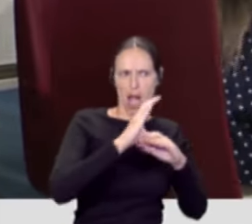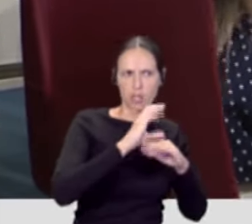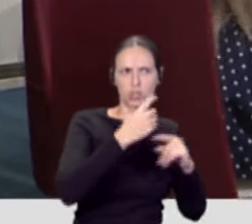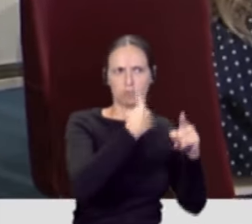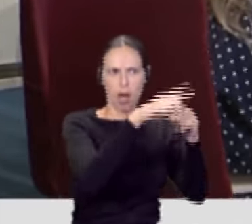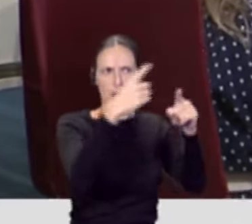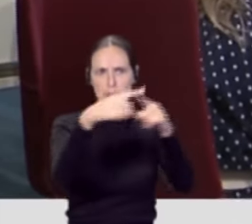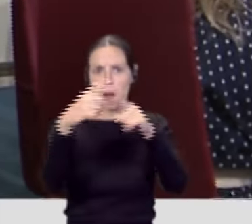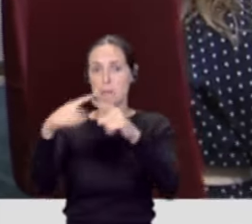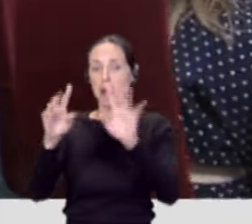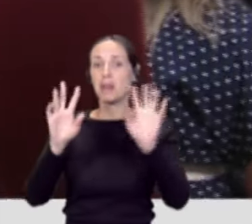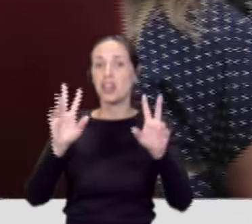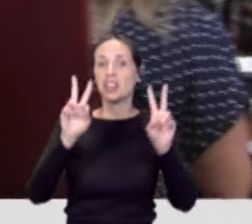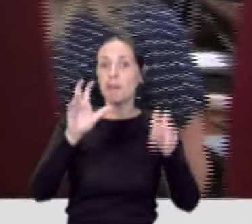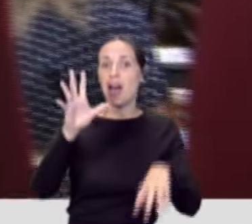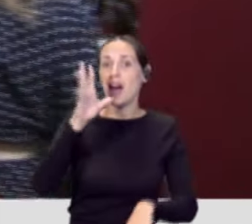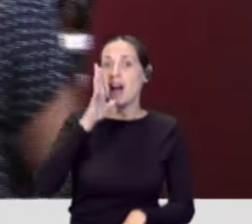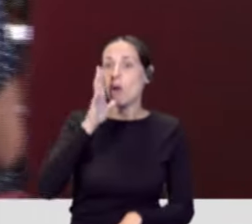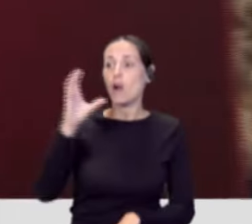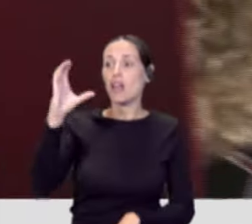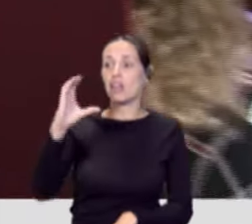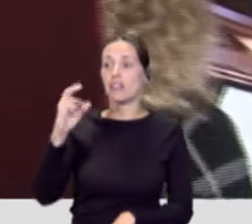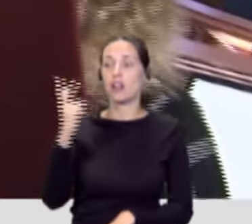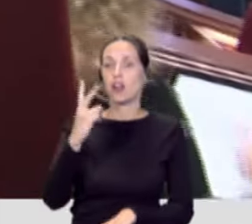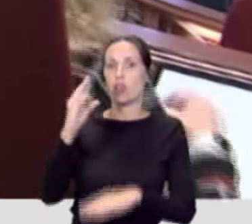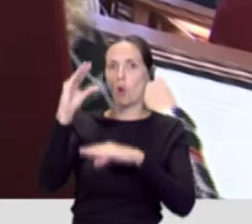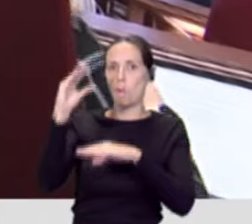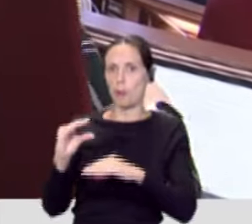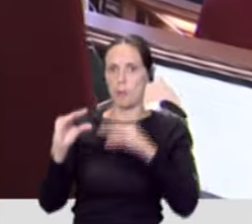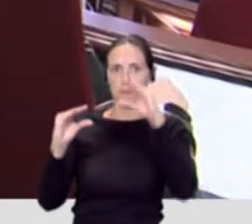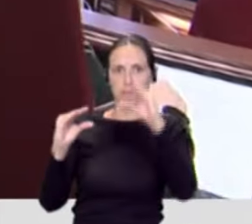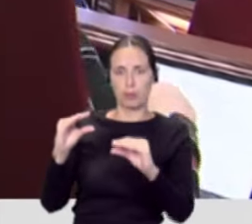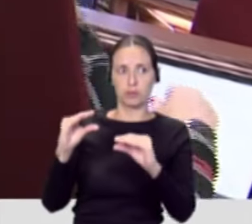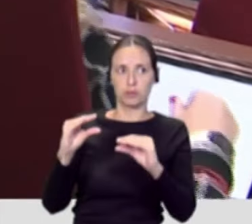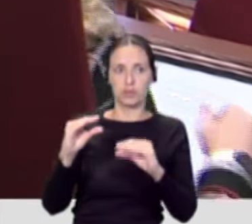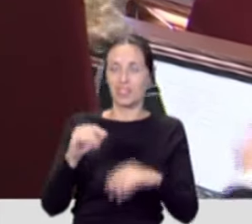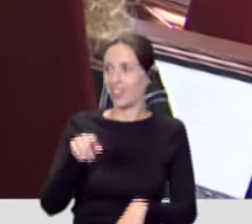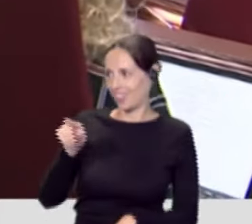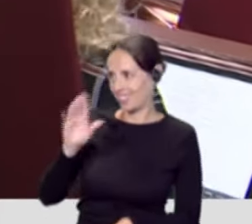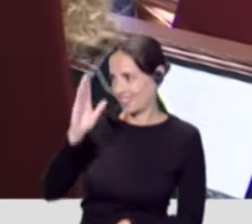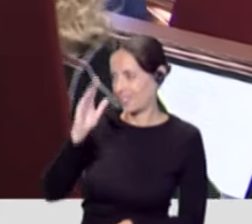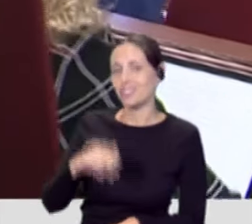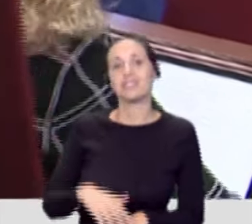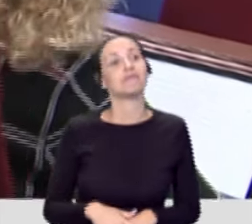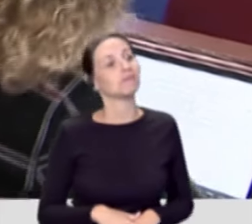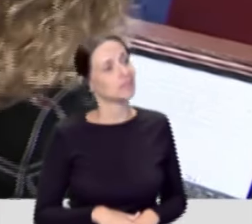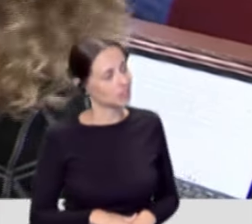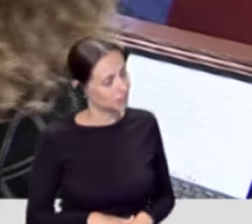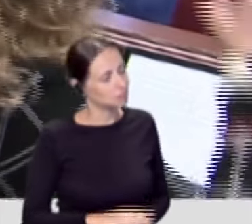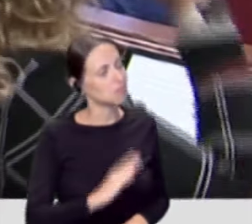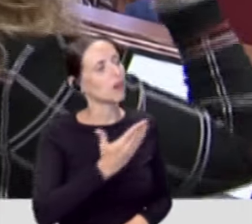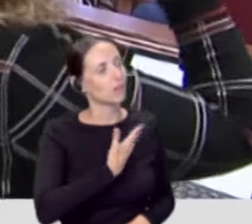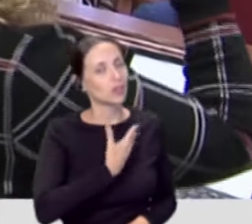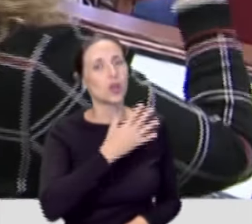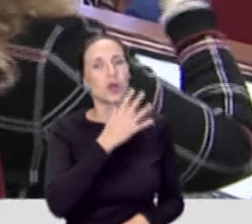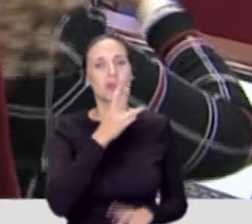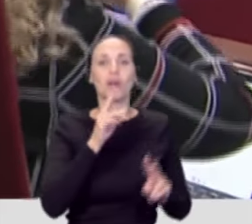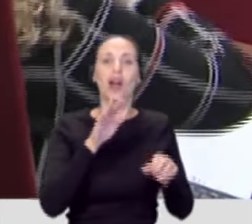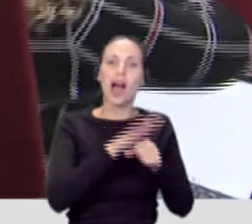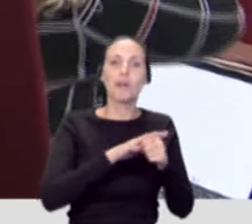y en ciencia. A mí te tocó la fibra. Me tocó la fibra, porque van a reducir en ciencia. Obviamente no tenemos este